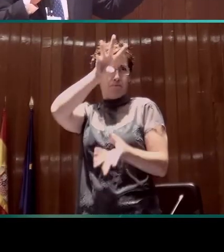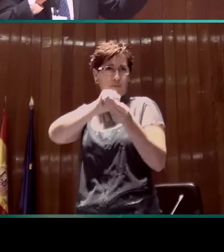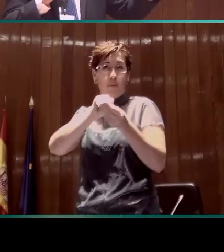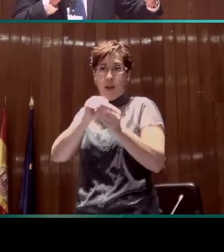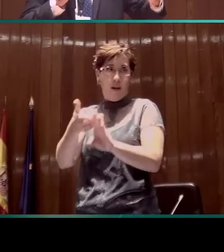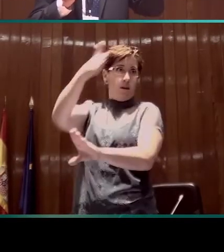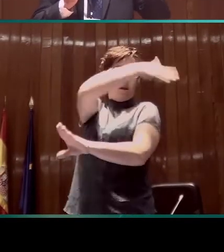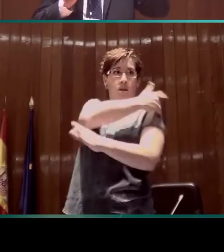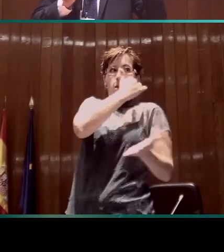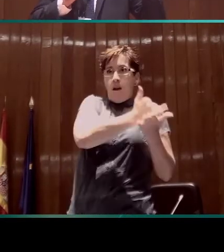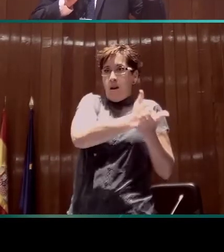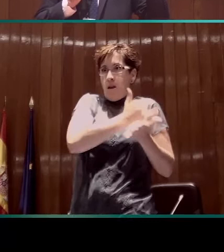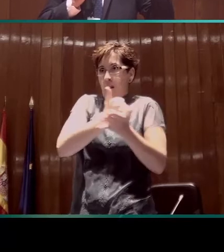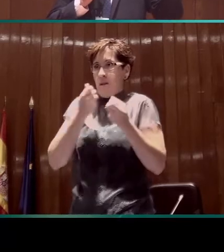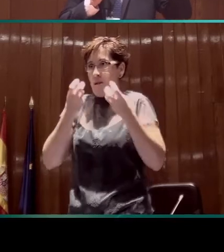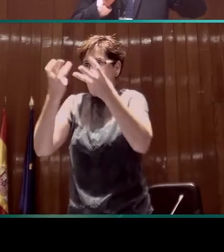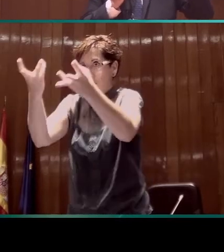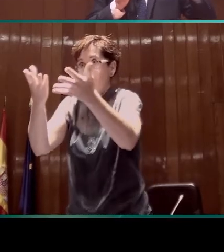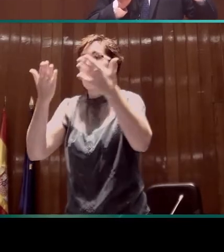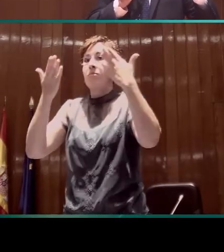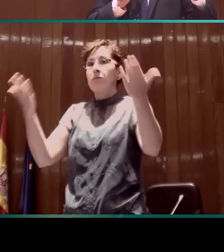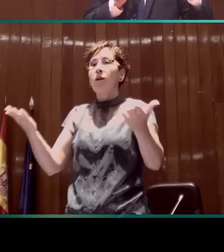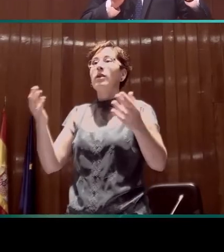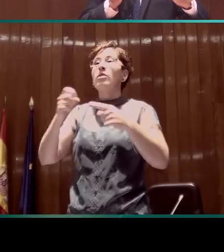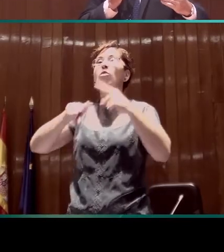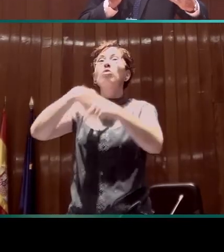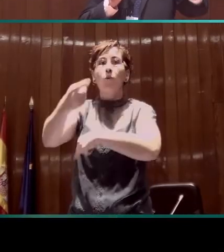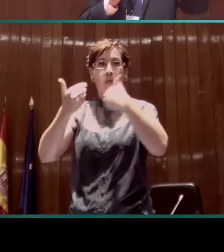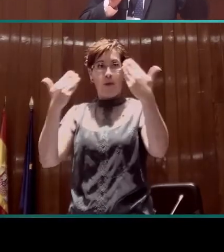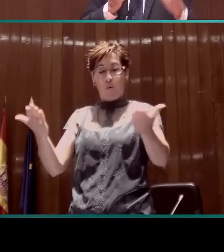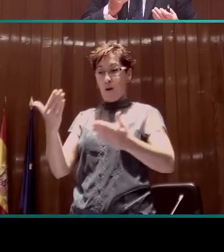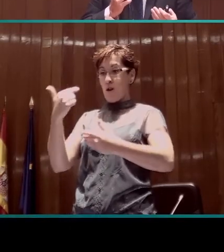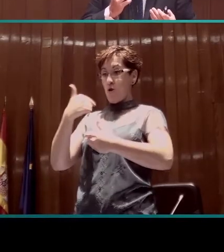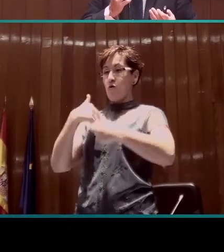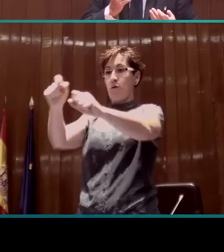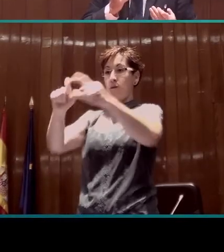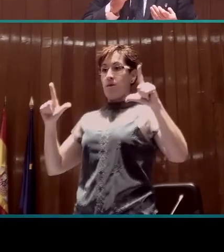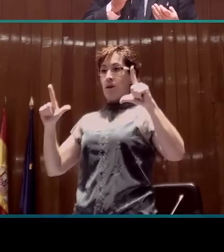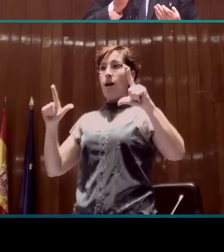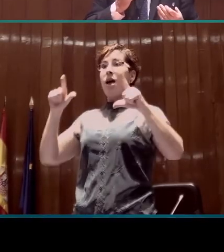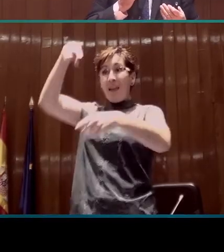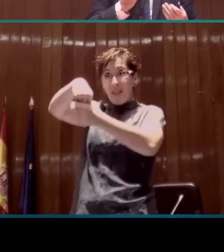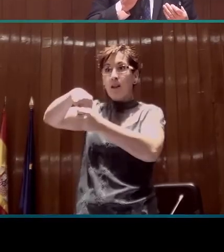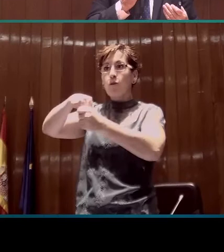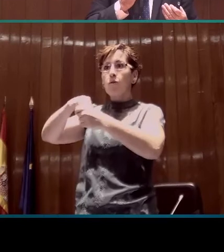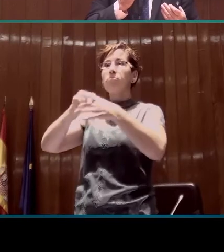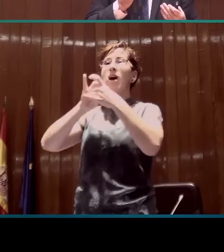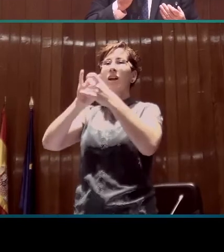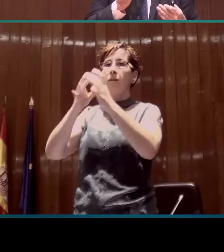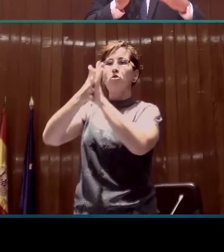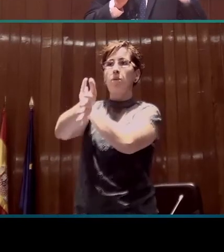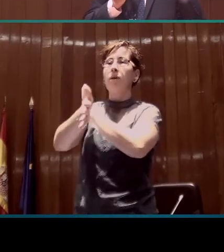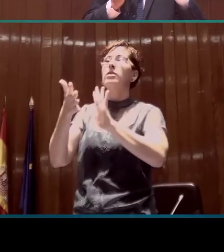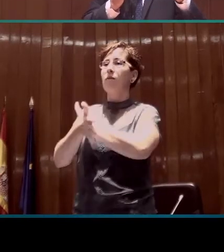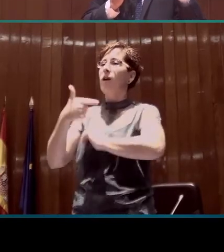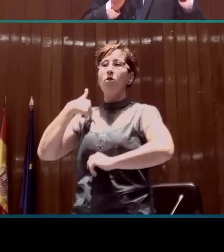es que cuando te presento algo que tiene una relación semántica, tú vas más lento a la hora de nombrar el dibujo, es